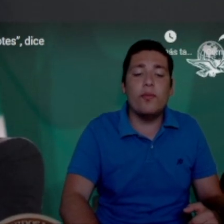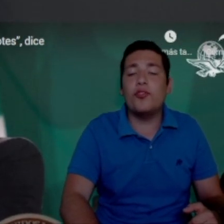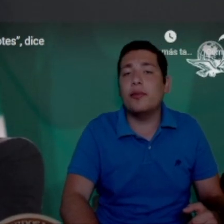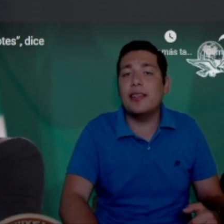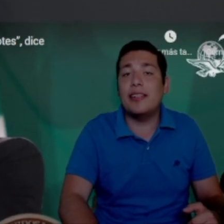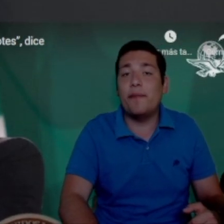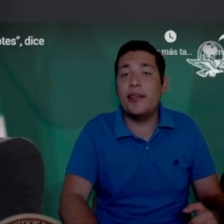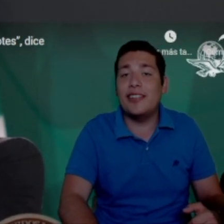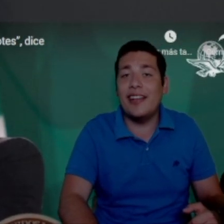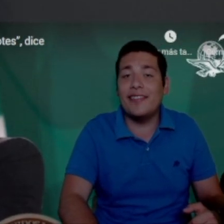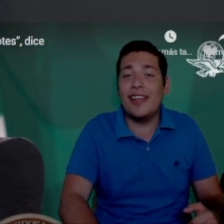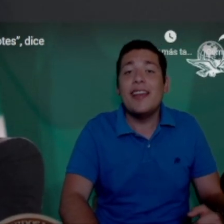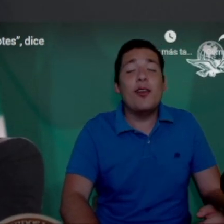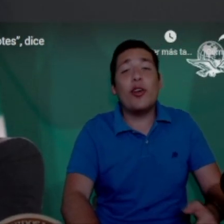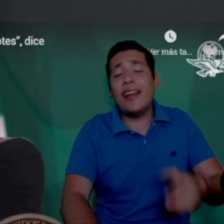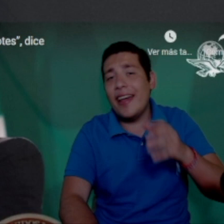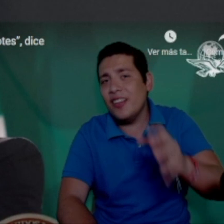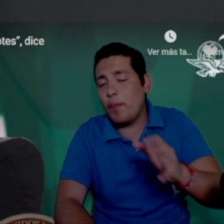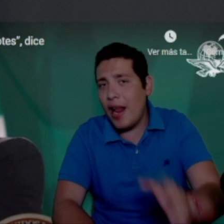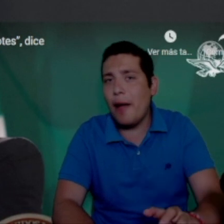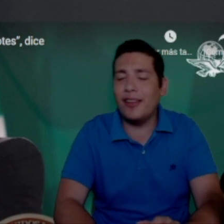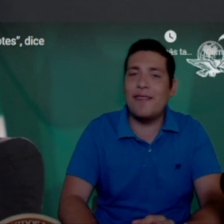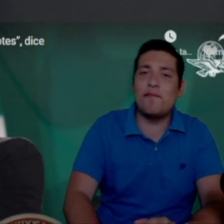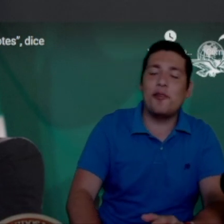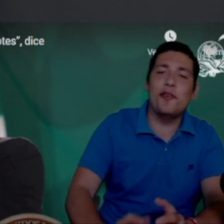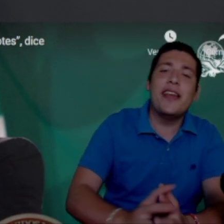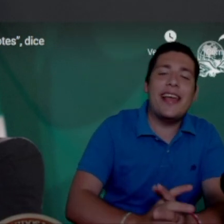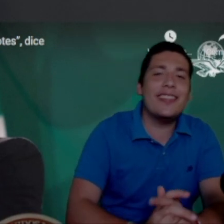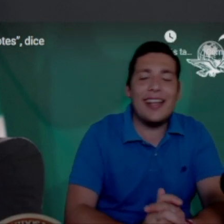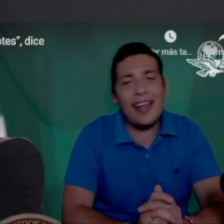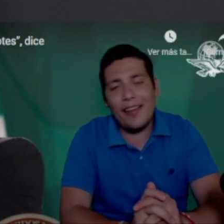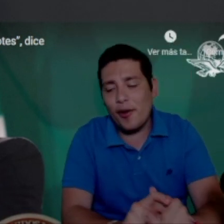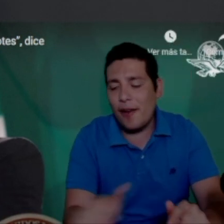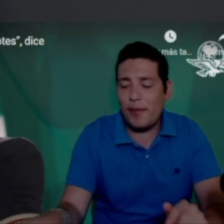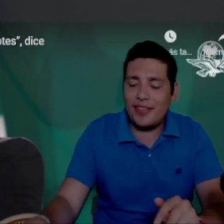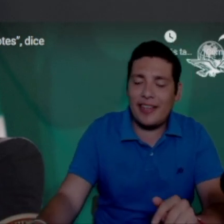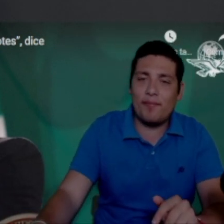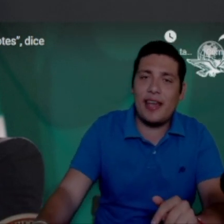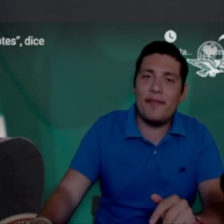lo ha dicho muchas veces el presidente. Lo que nadie esperaba tampoco es que el